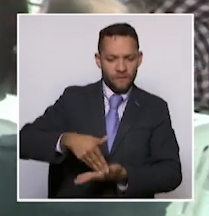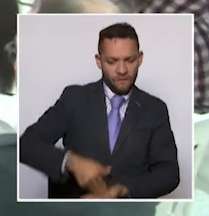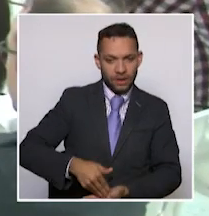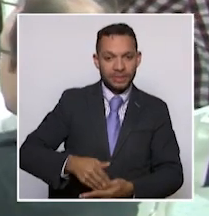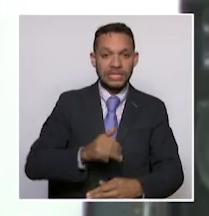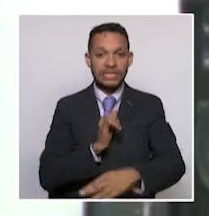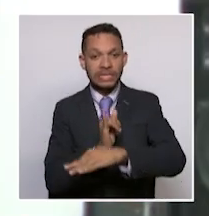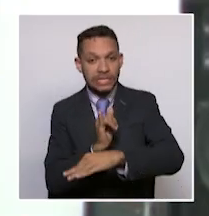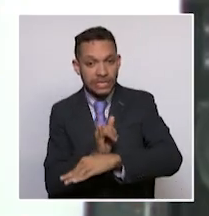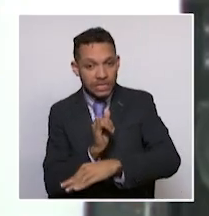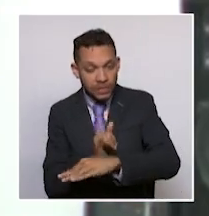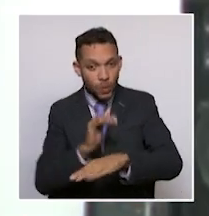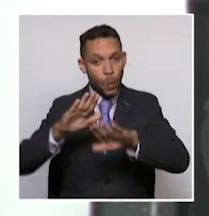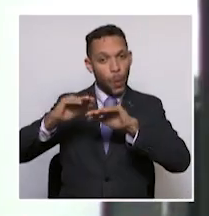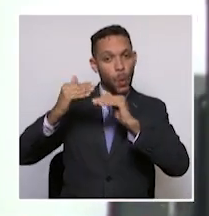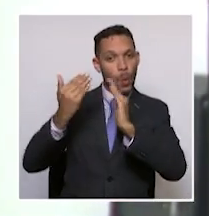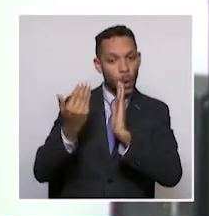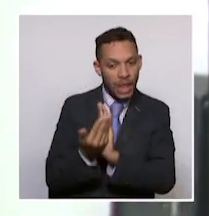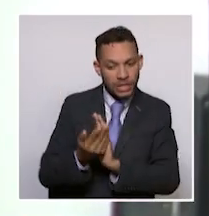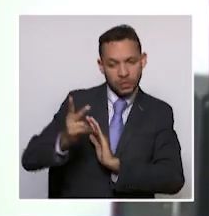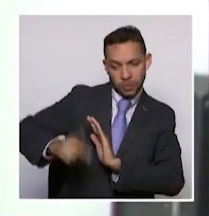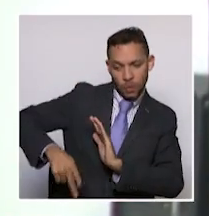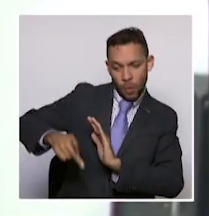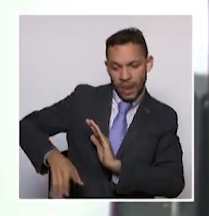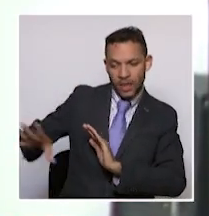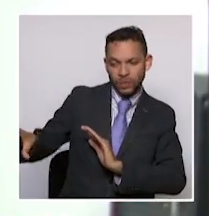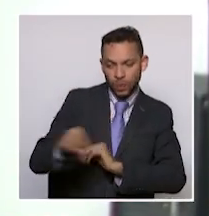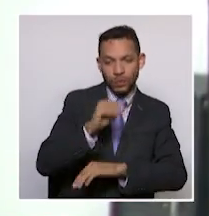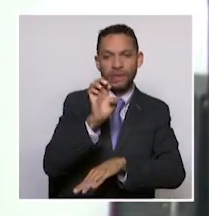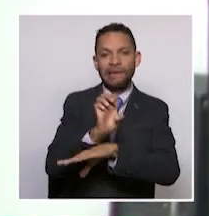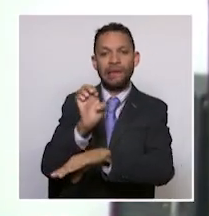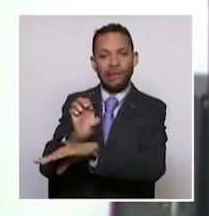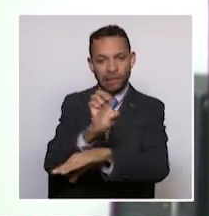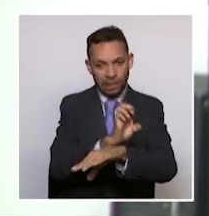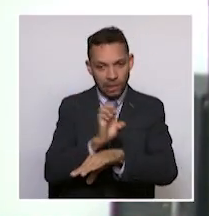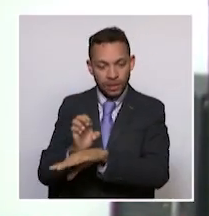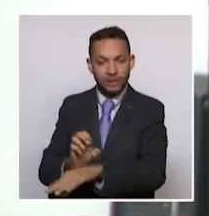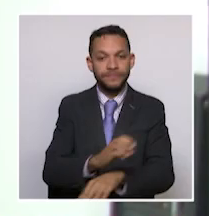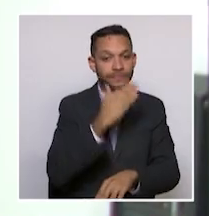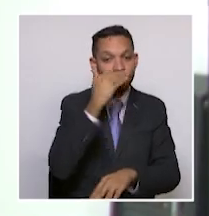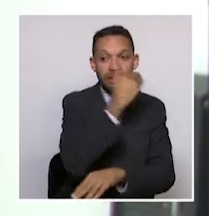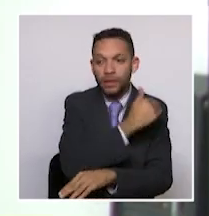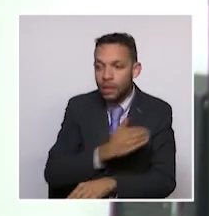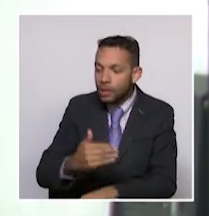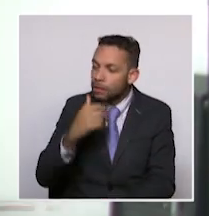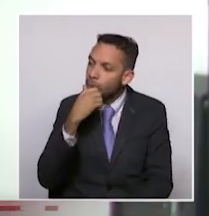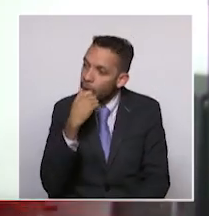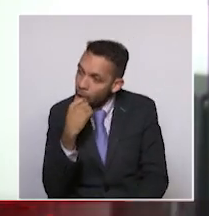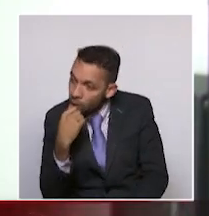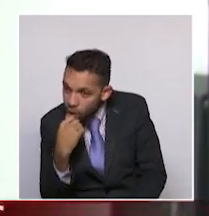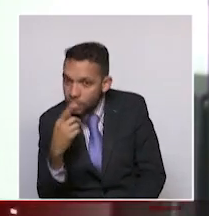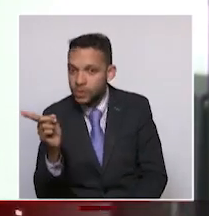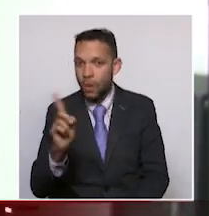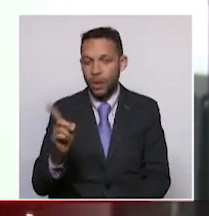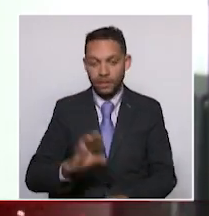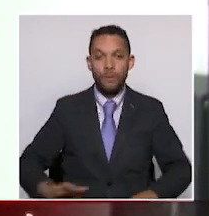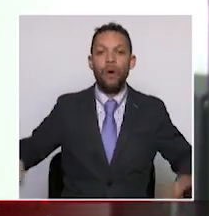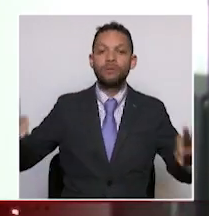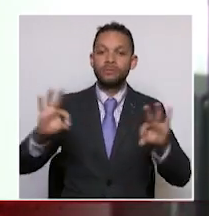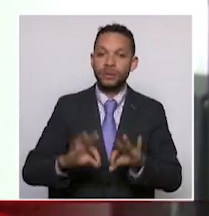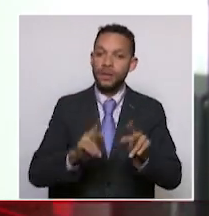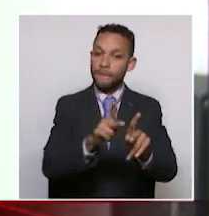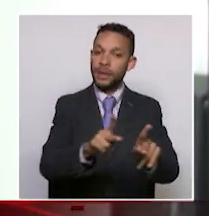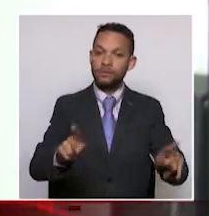manera mancomunada trabajen unidas para lograr que nuestros niños no asuman estas situaciones, pero también las